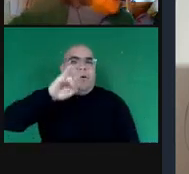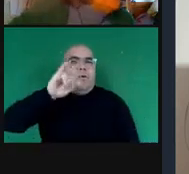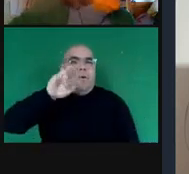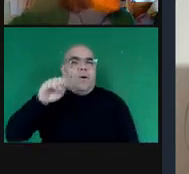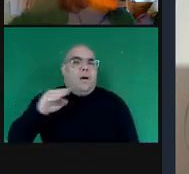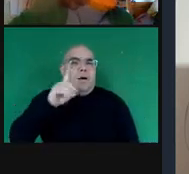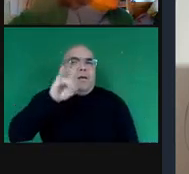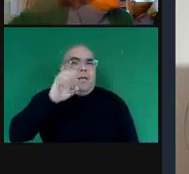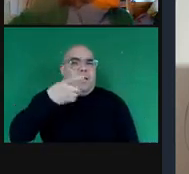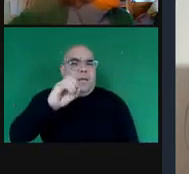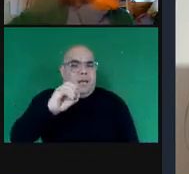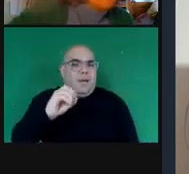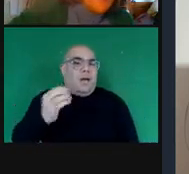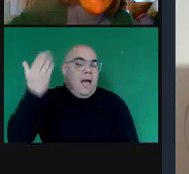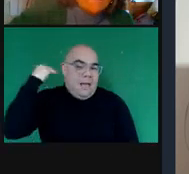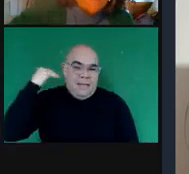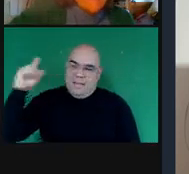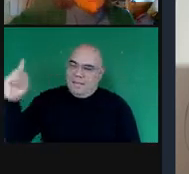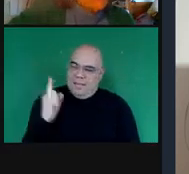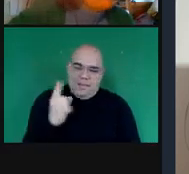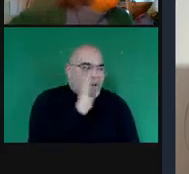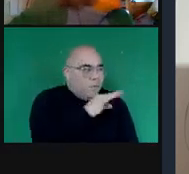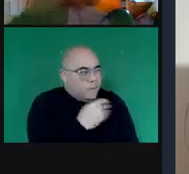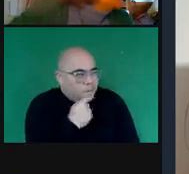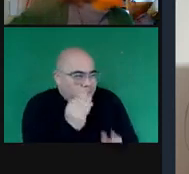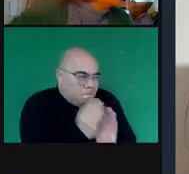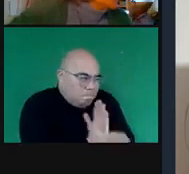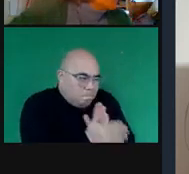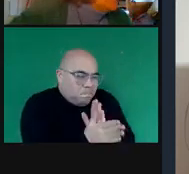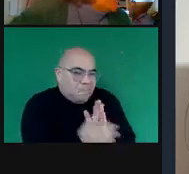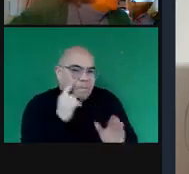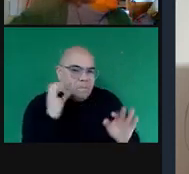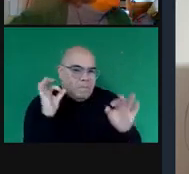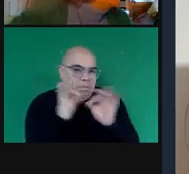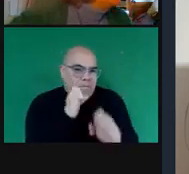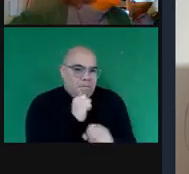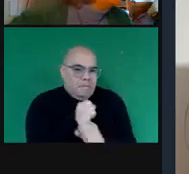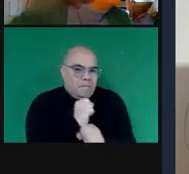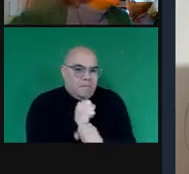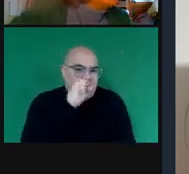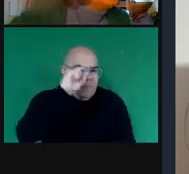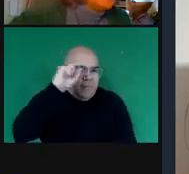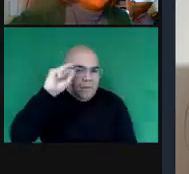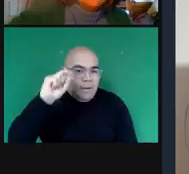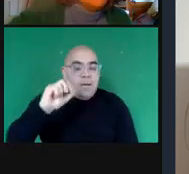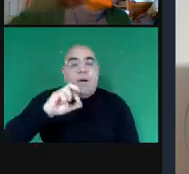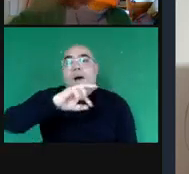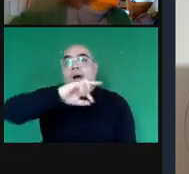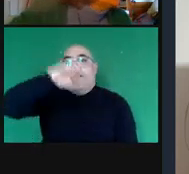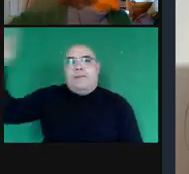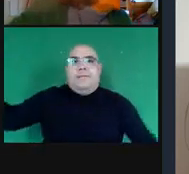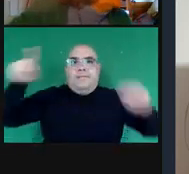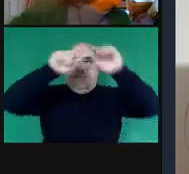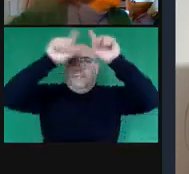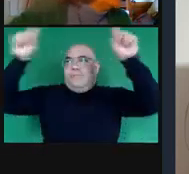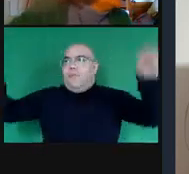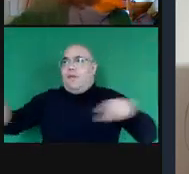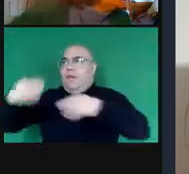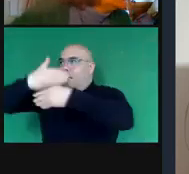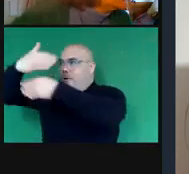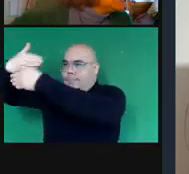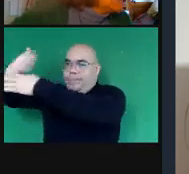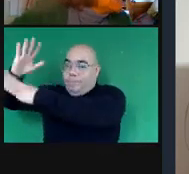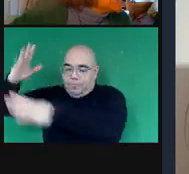que tímidamente me cuenta lo que piensa y cómo enfoca su trabajo, mientras que los grafitis son resultado de